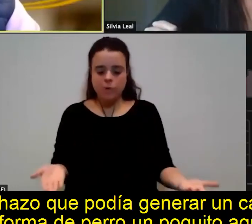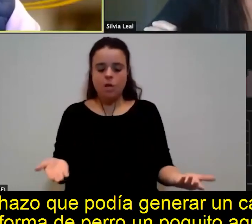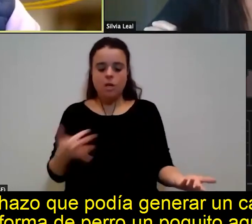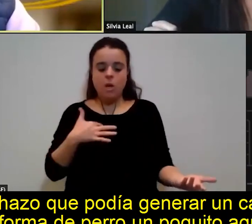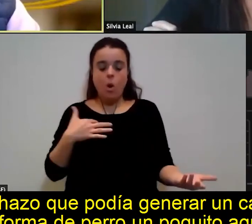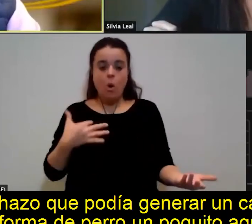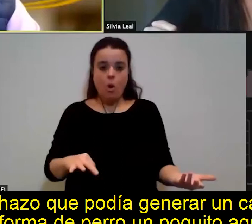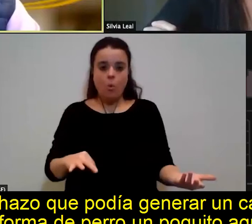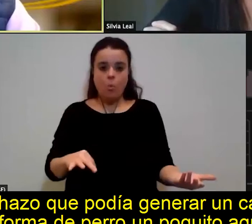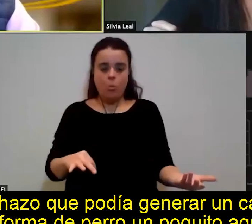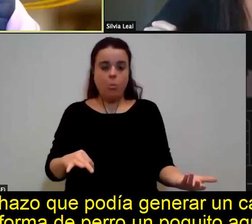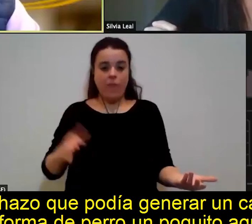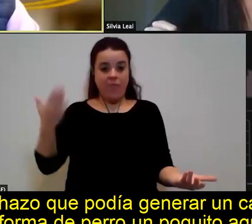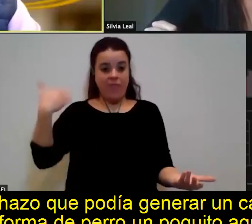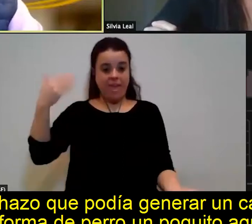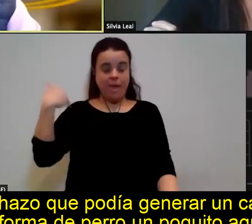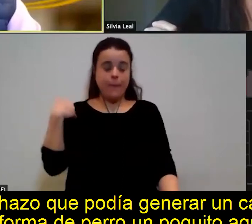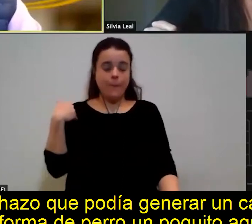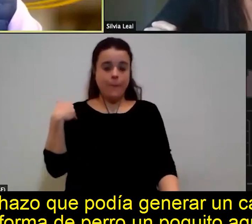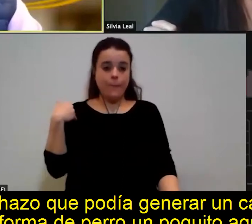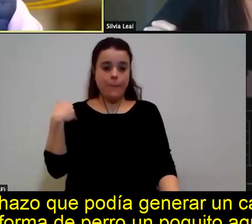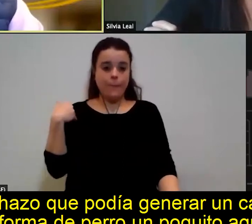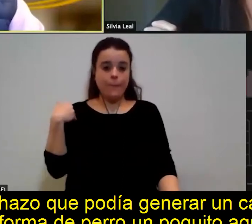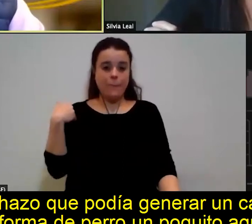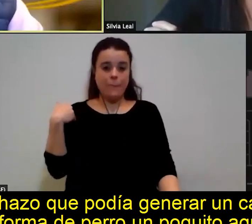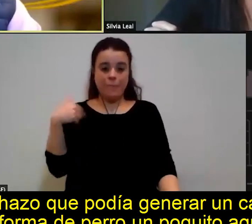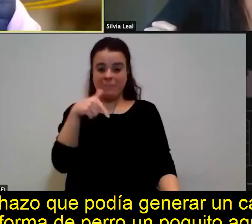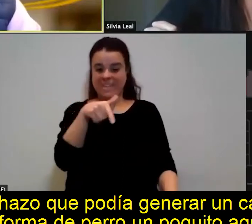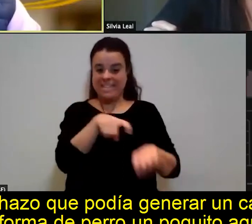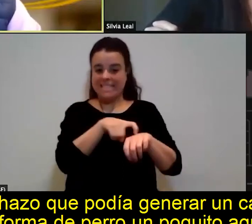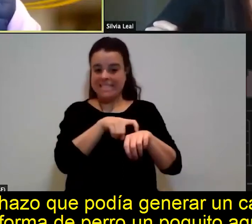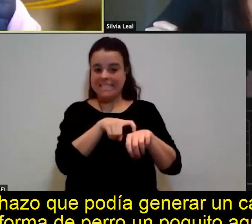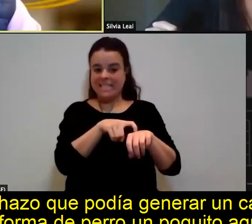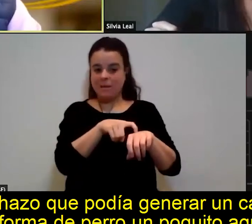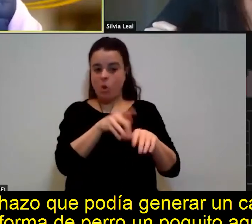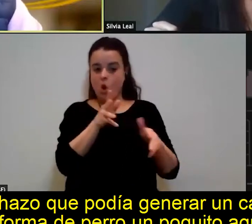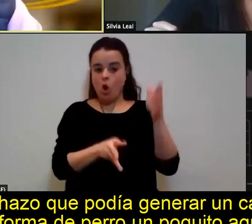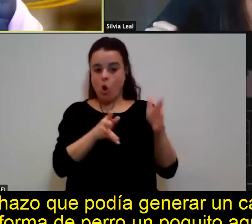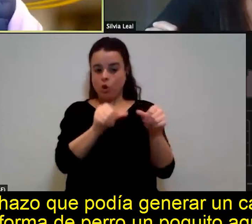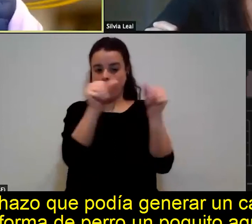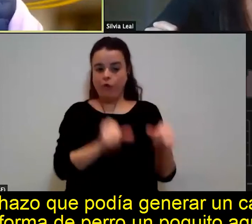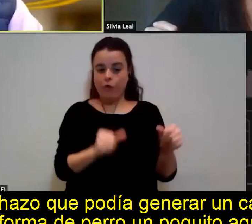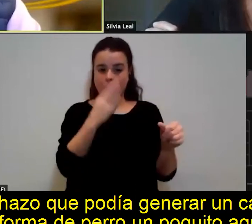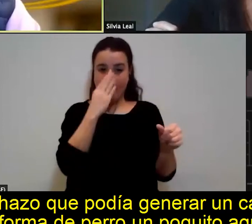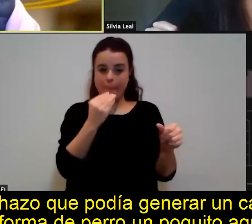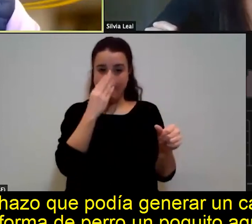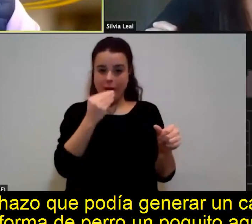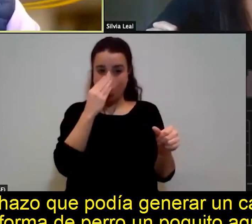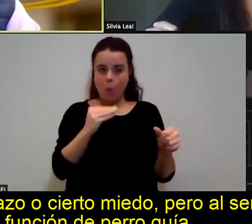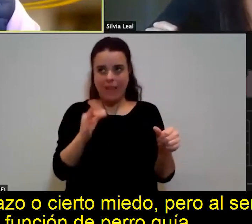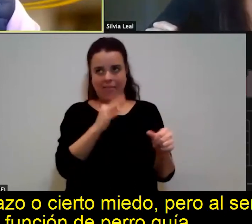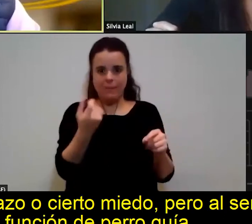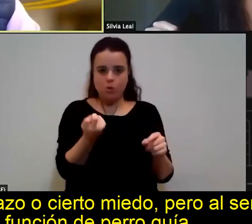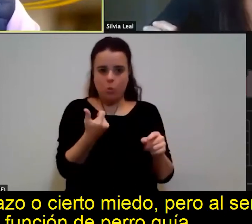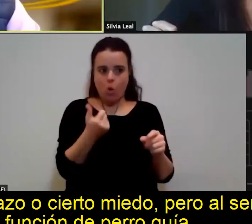podía generar un cacharro de este tipo, en definitiva un robot con forma de perro, además un poquito agresivo, puede